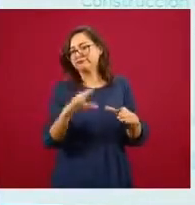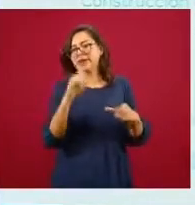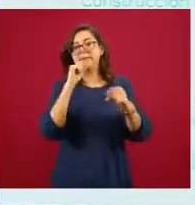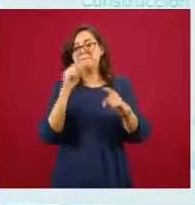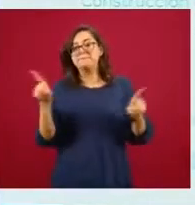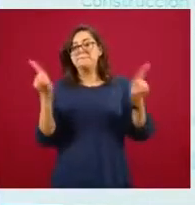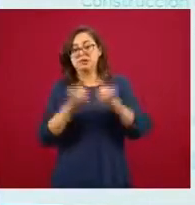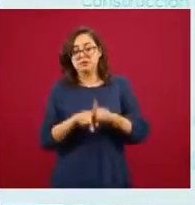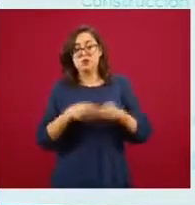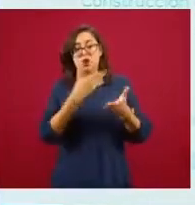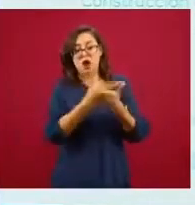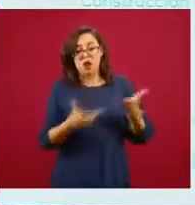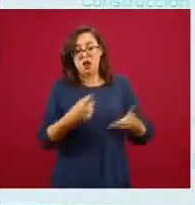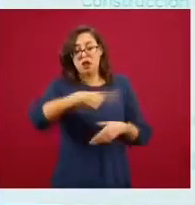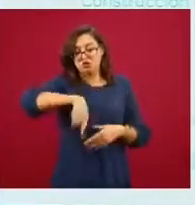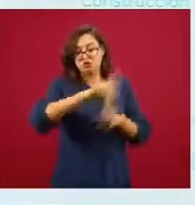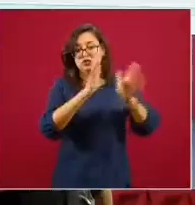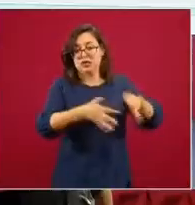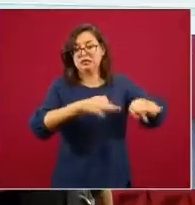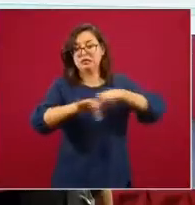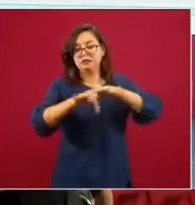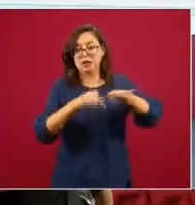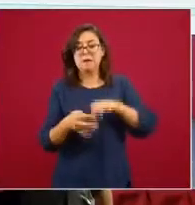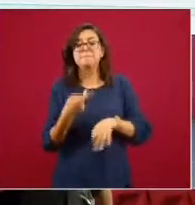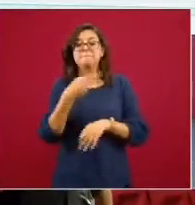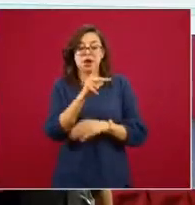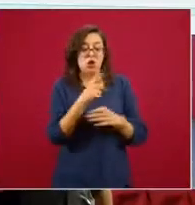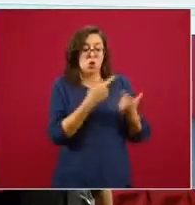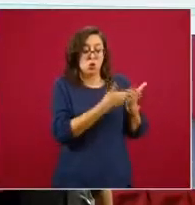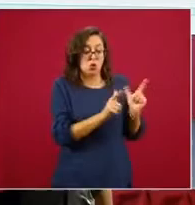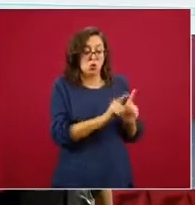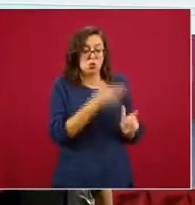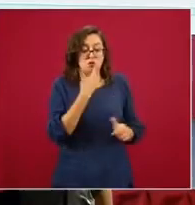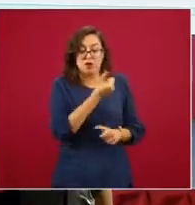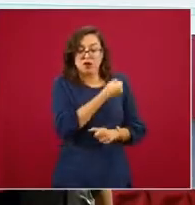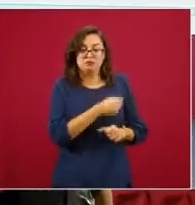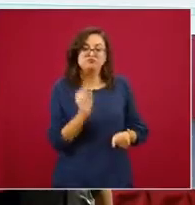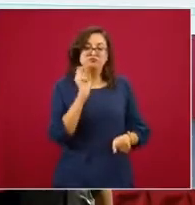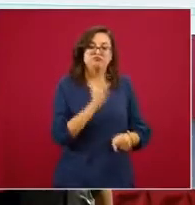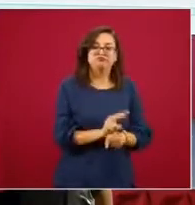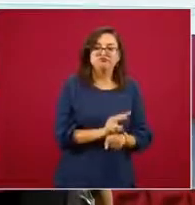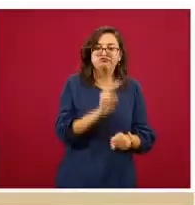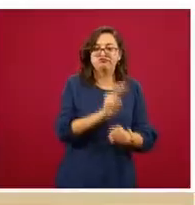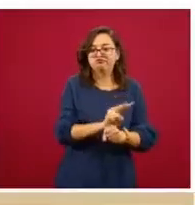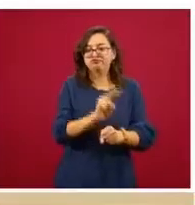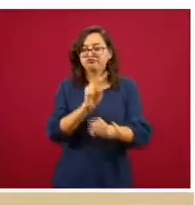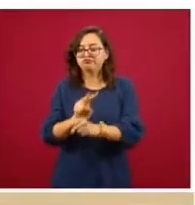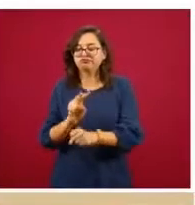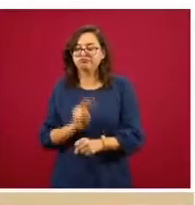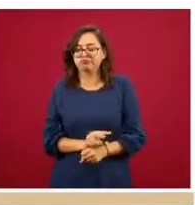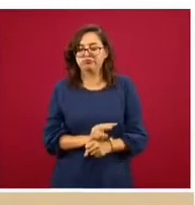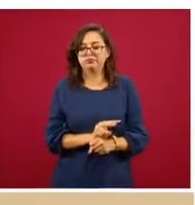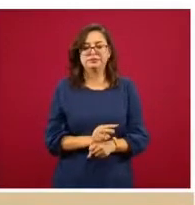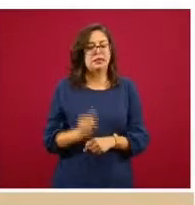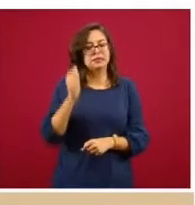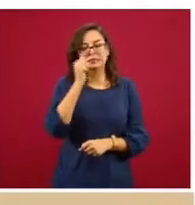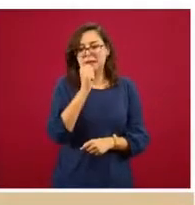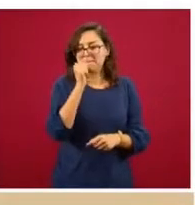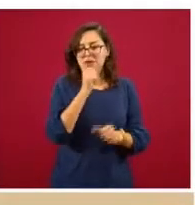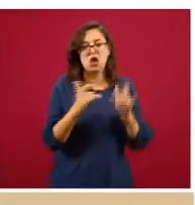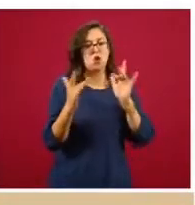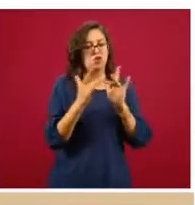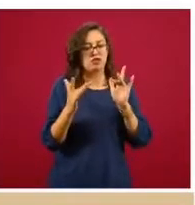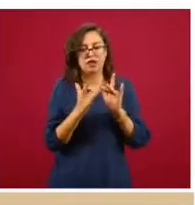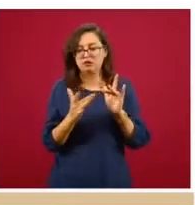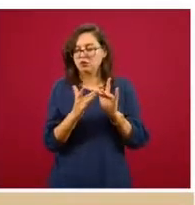que actualmente están dando a través de la, digamos que el contacto, casi todo el tiempo,